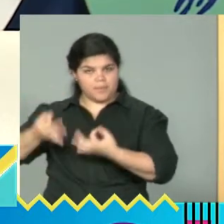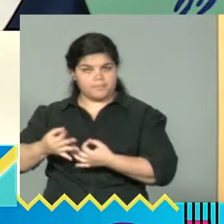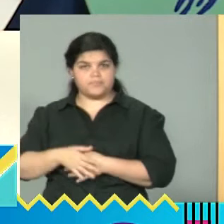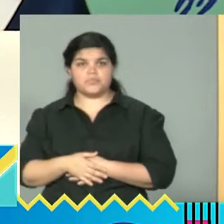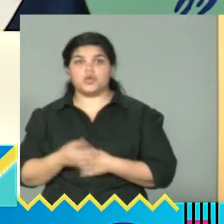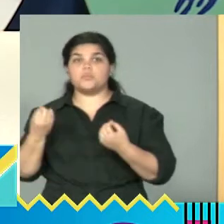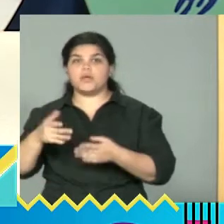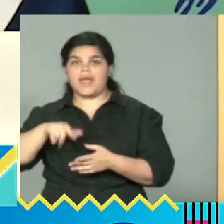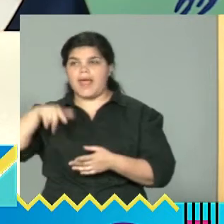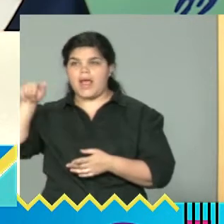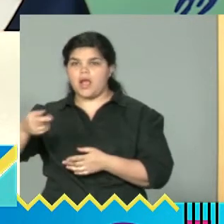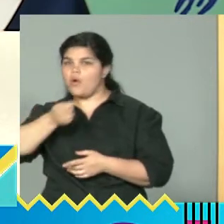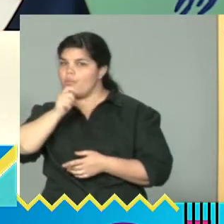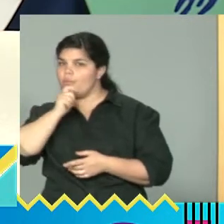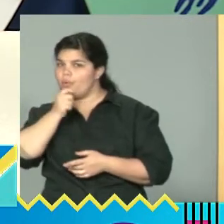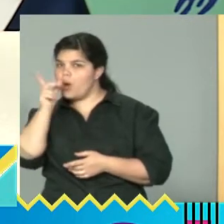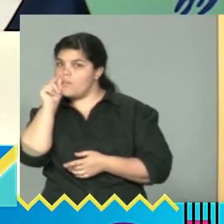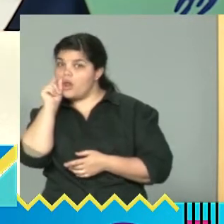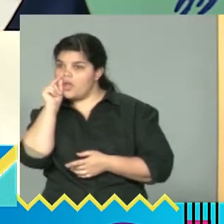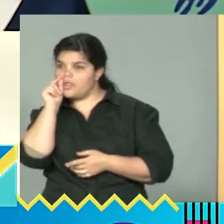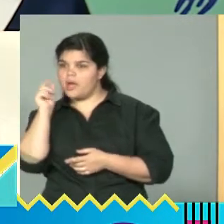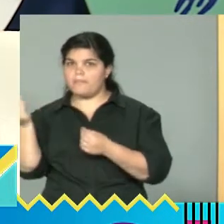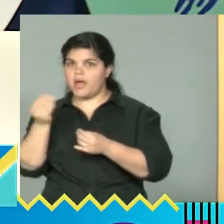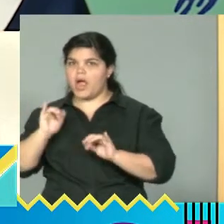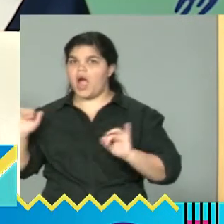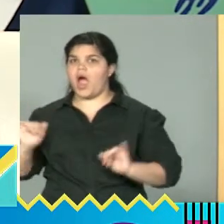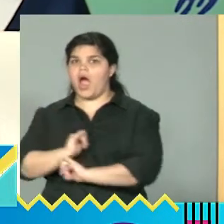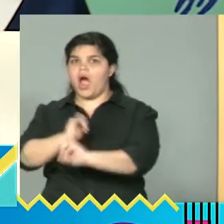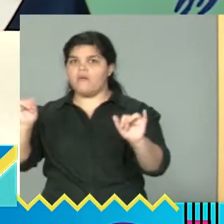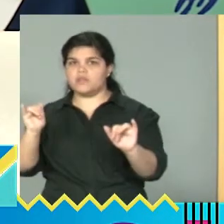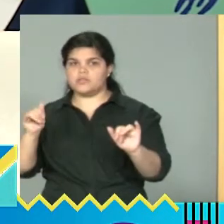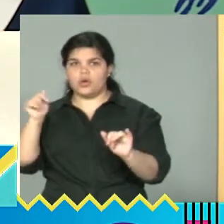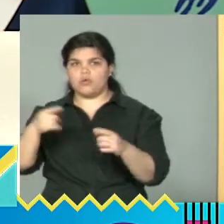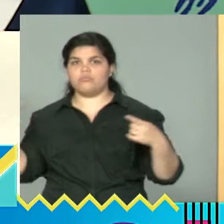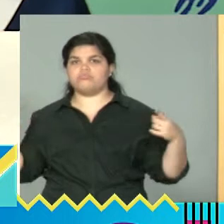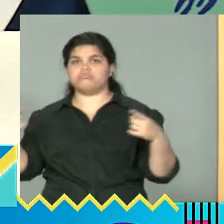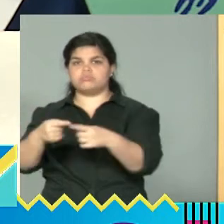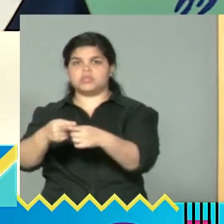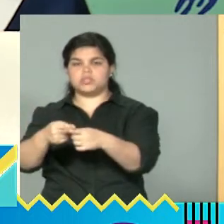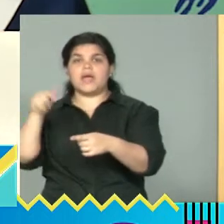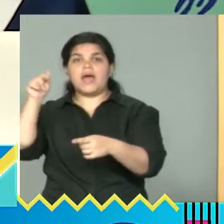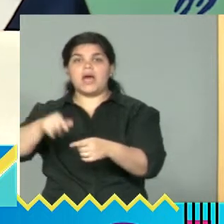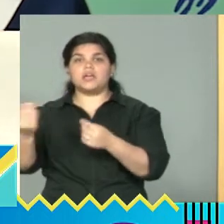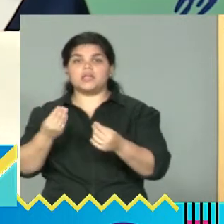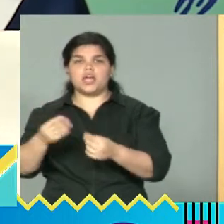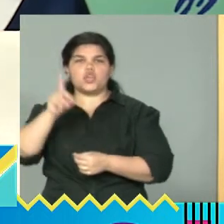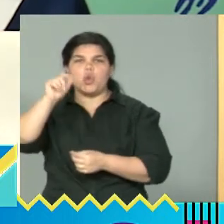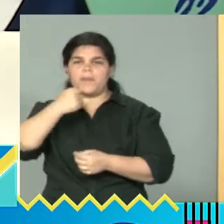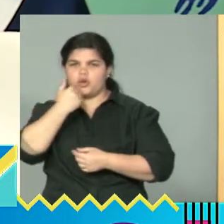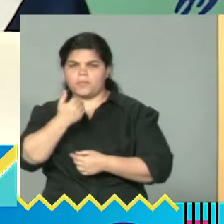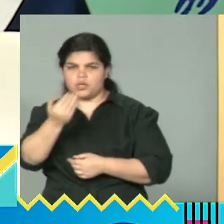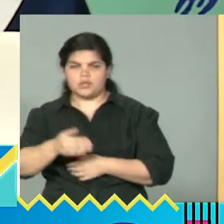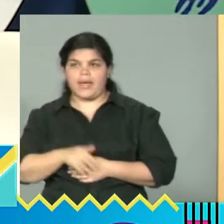de la parte política para anunciar metas que tienen que ver estrictamente con el Banco Central. No importa el número. El tema es que él anunciaba algo que tiene